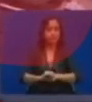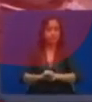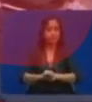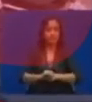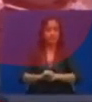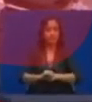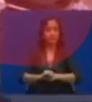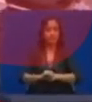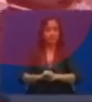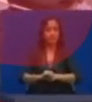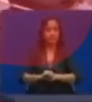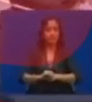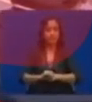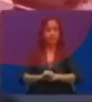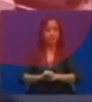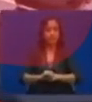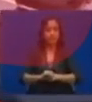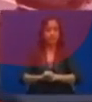luz